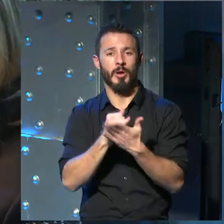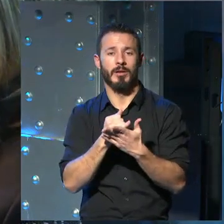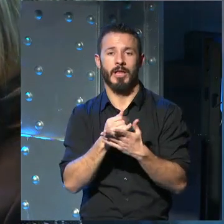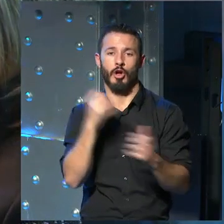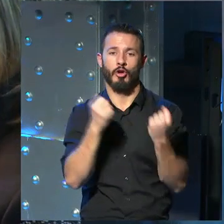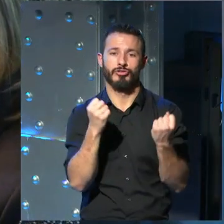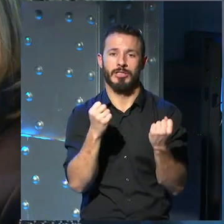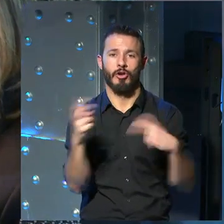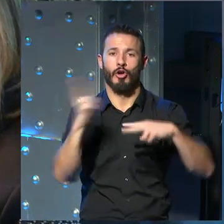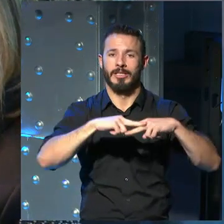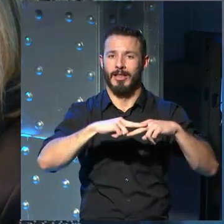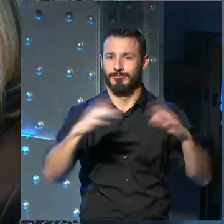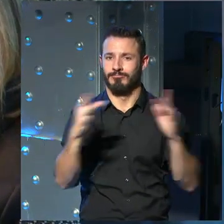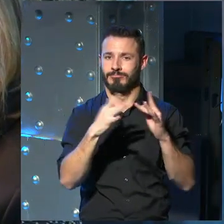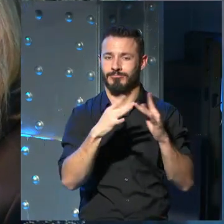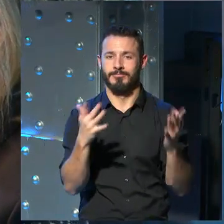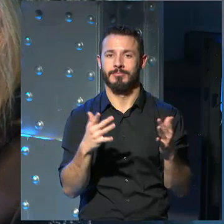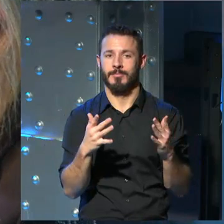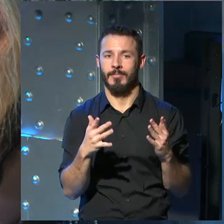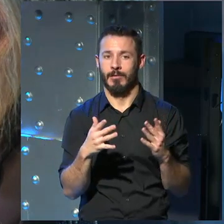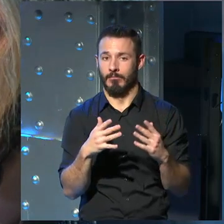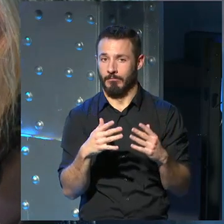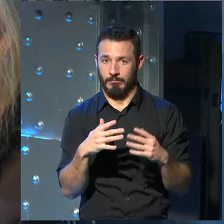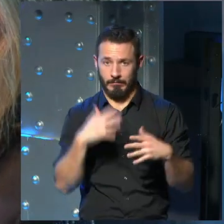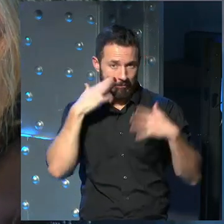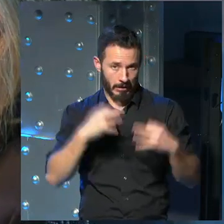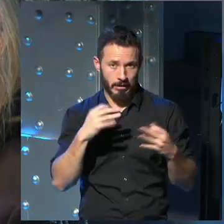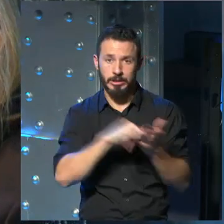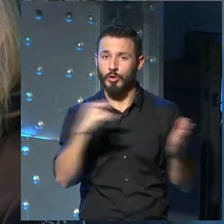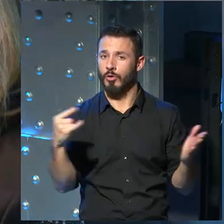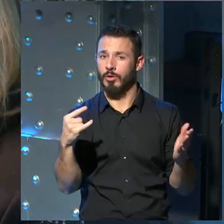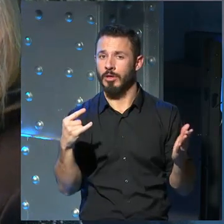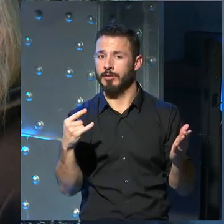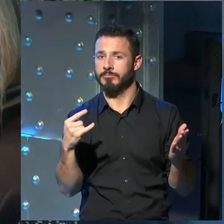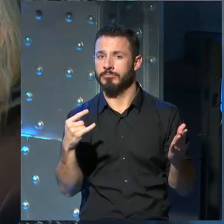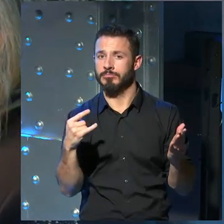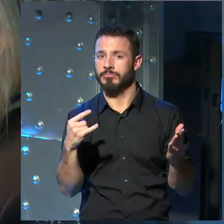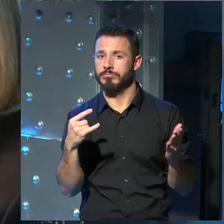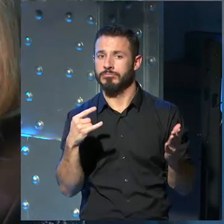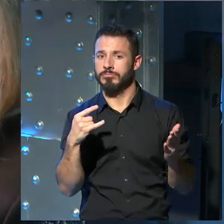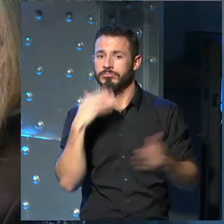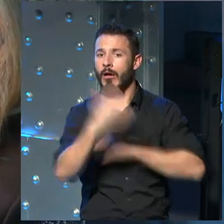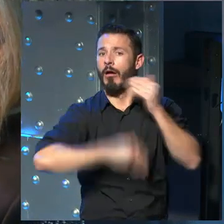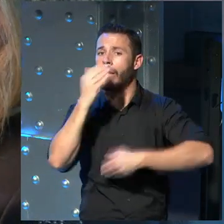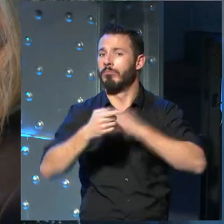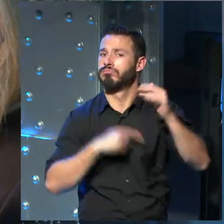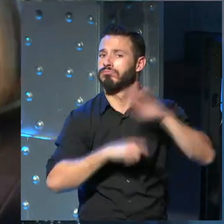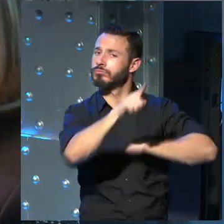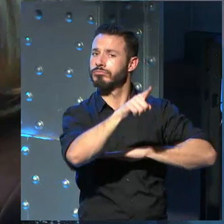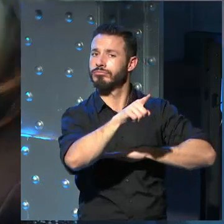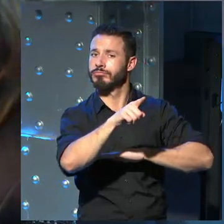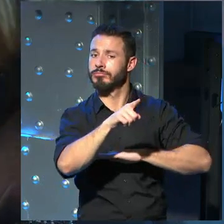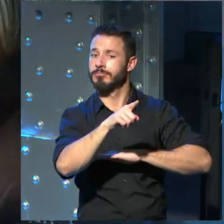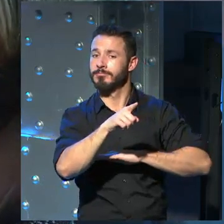en donde lo cierto es que la tecnología está cada vez más evolucionada y,